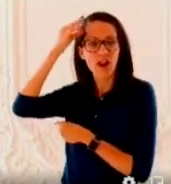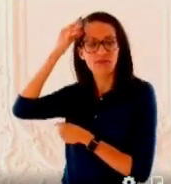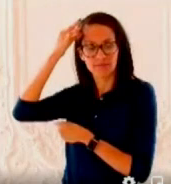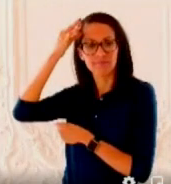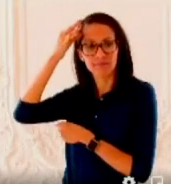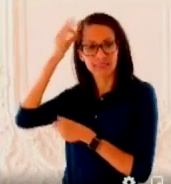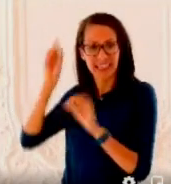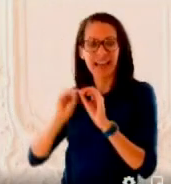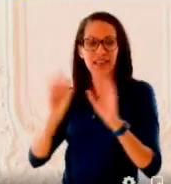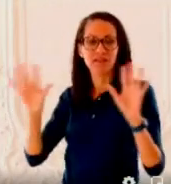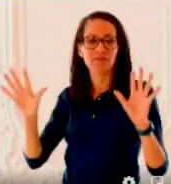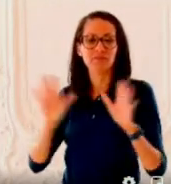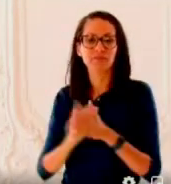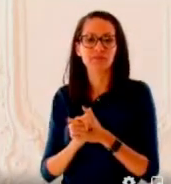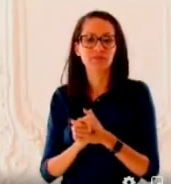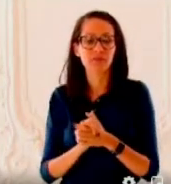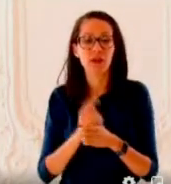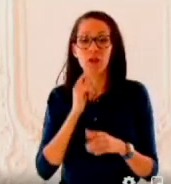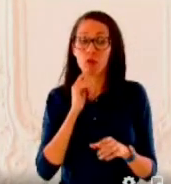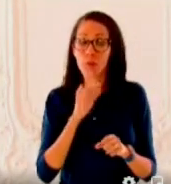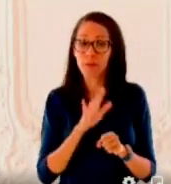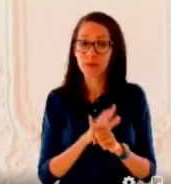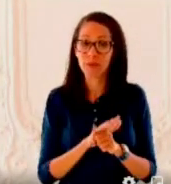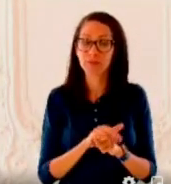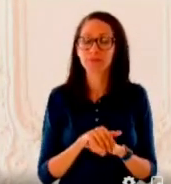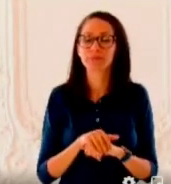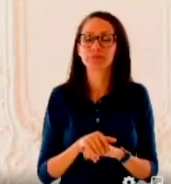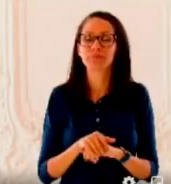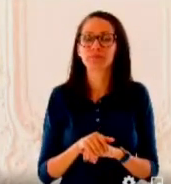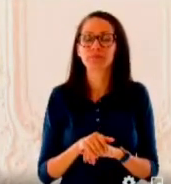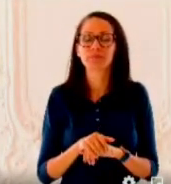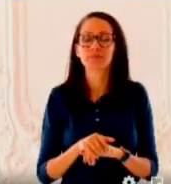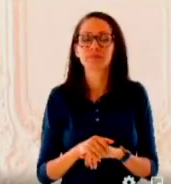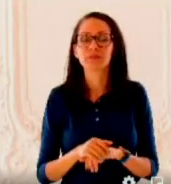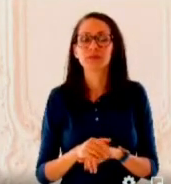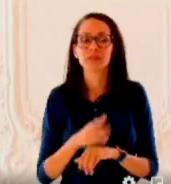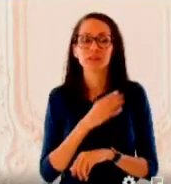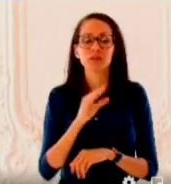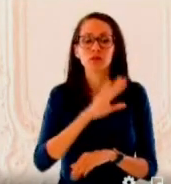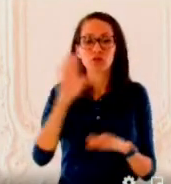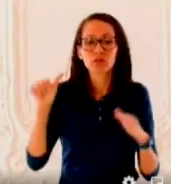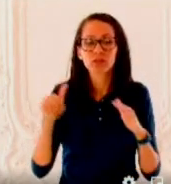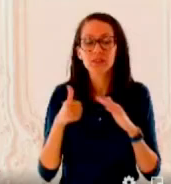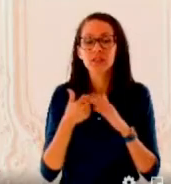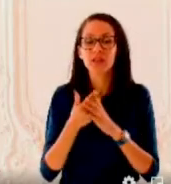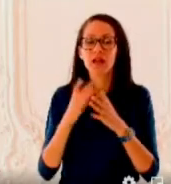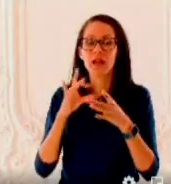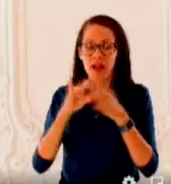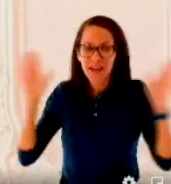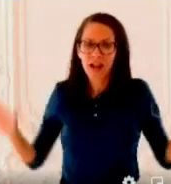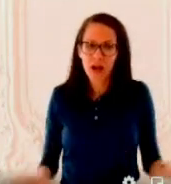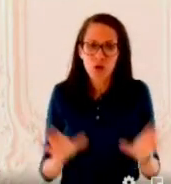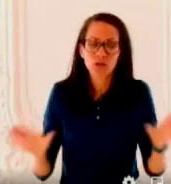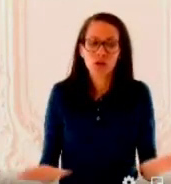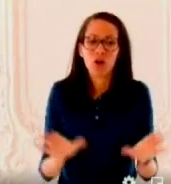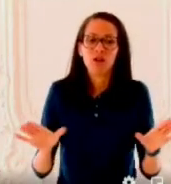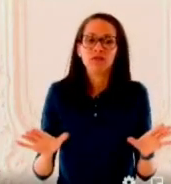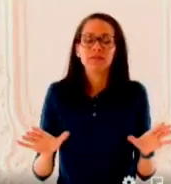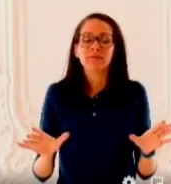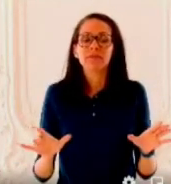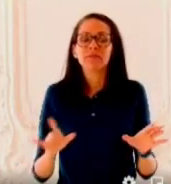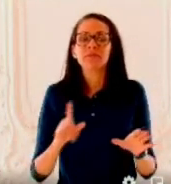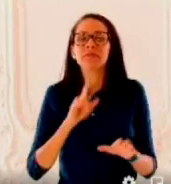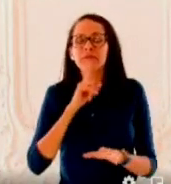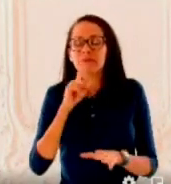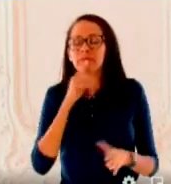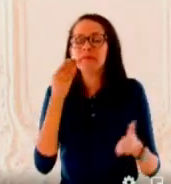transparencia, cumplimiento, pero todo eso tiene que estar enmarcado en ejecución, en que realmente el